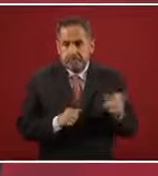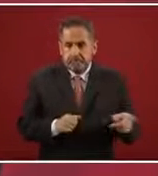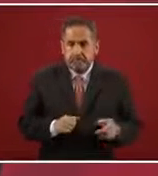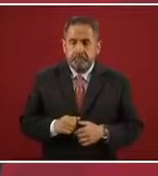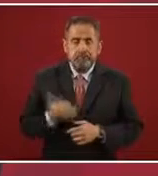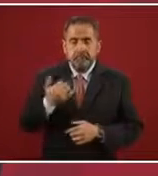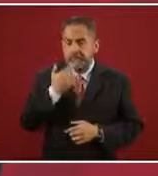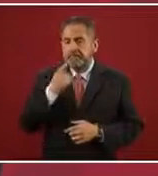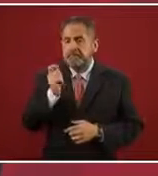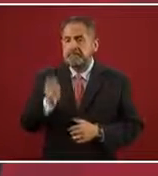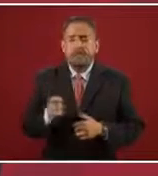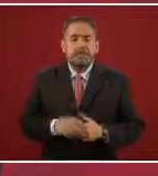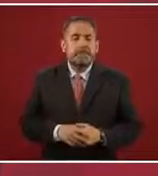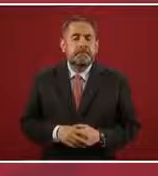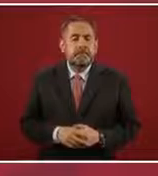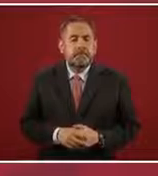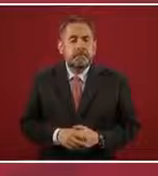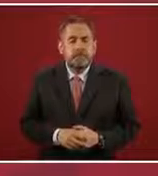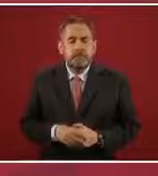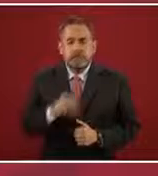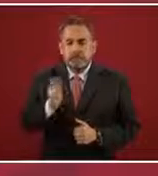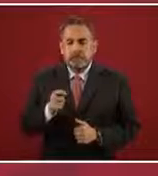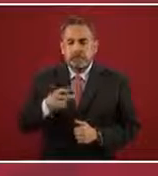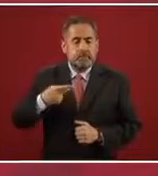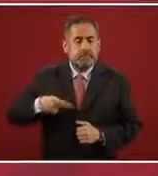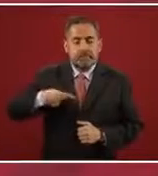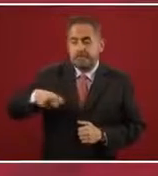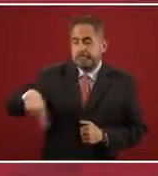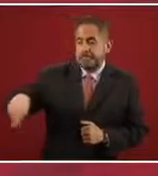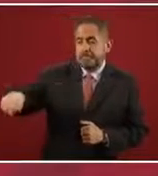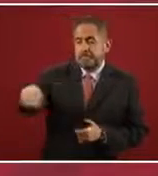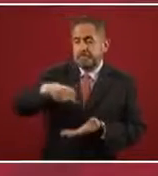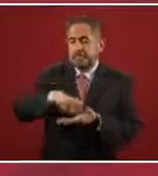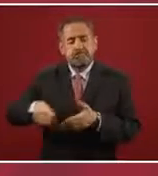mejor es que el consumidor